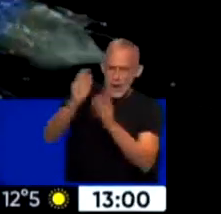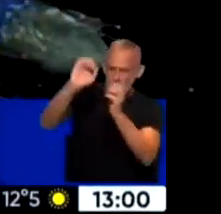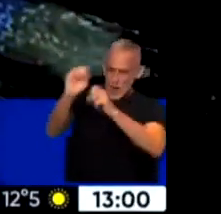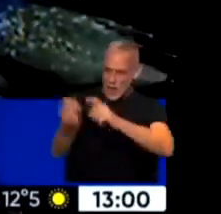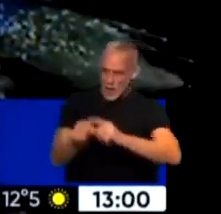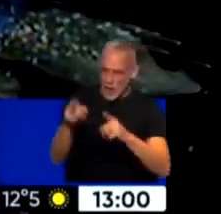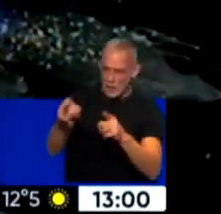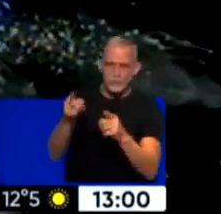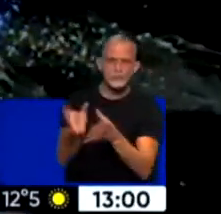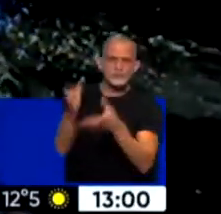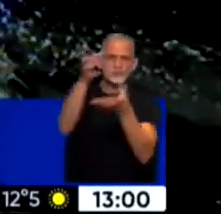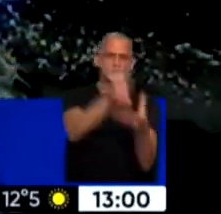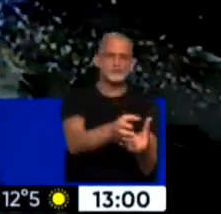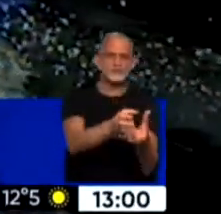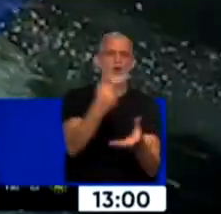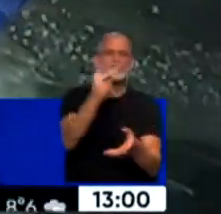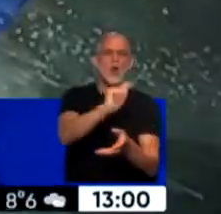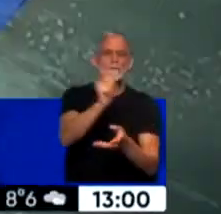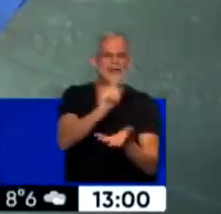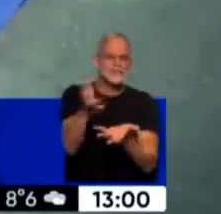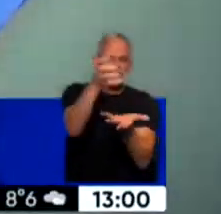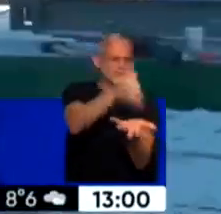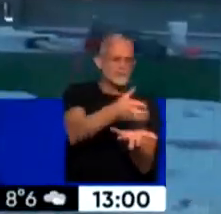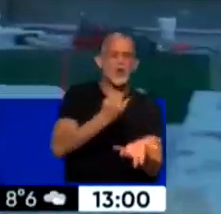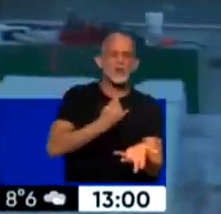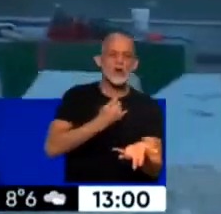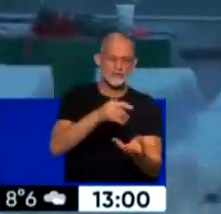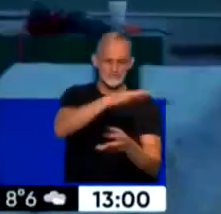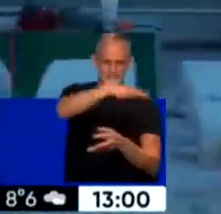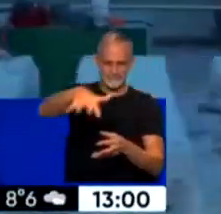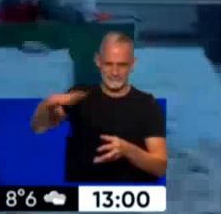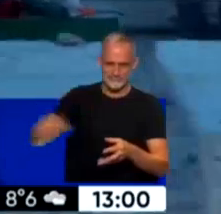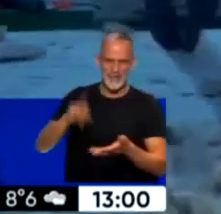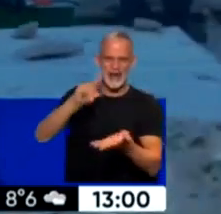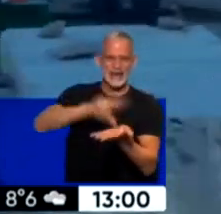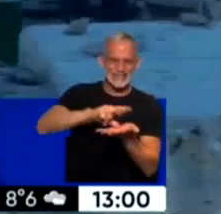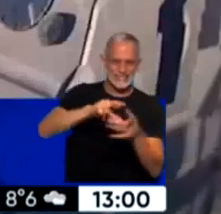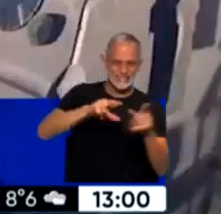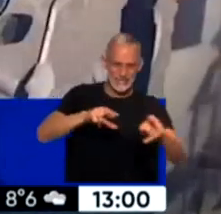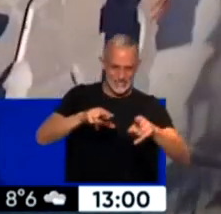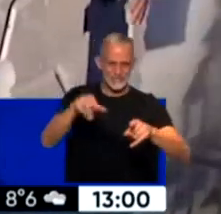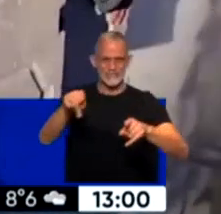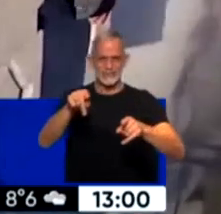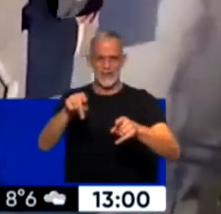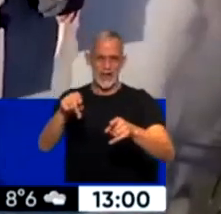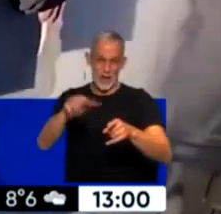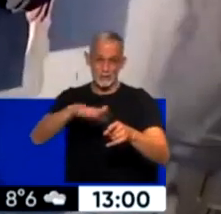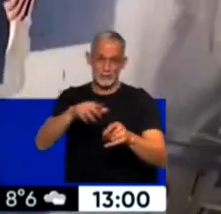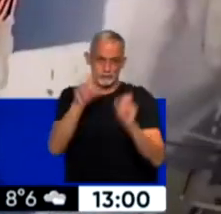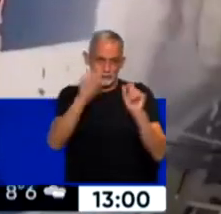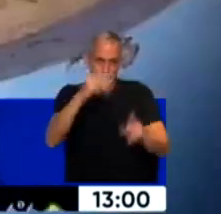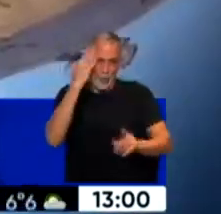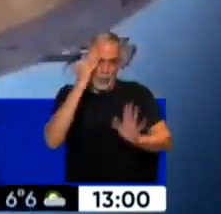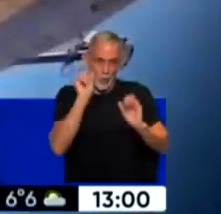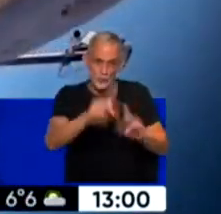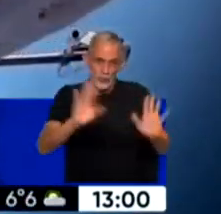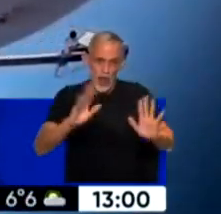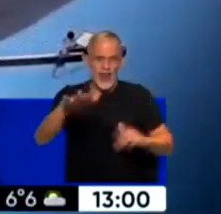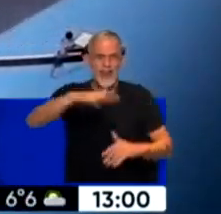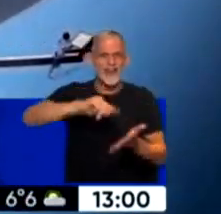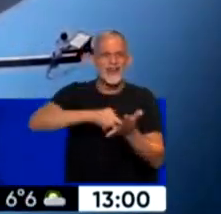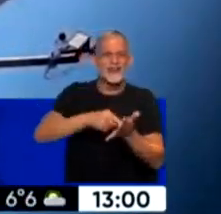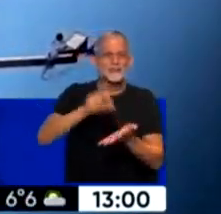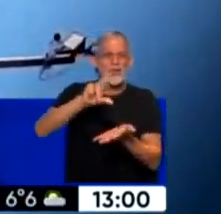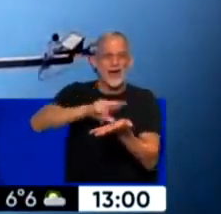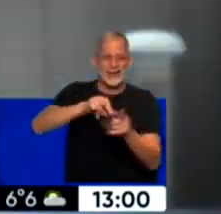gusta ver esto, nos gusta. Qué lindo, gracias por darnos la posibilidad de que se conozca